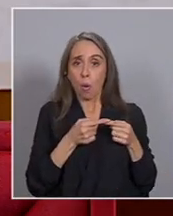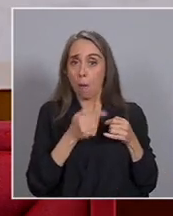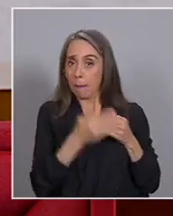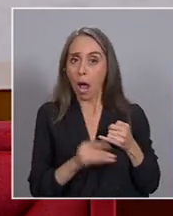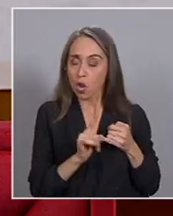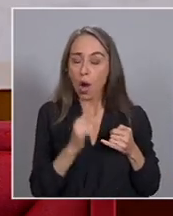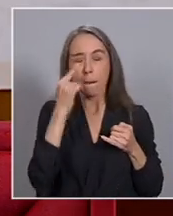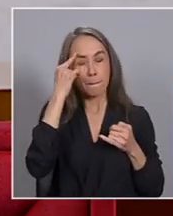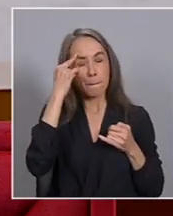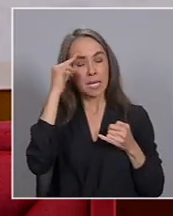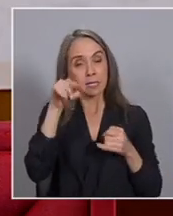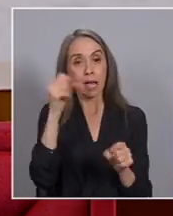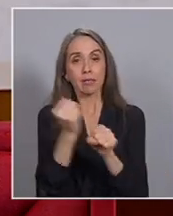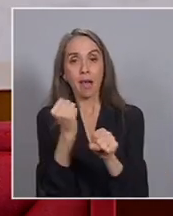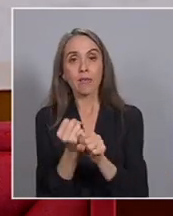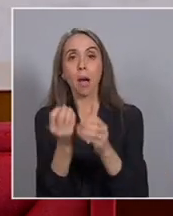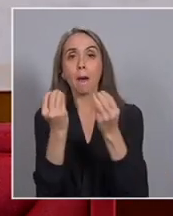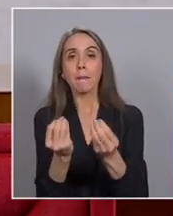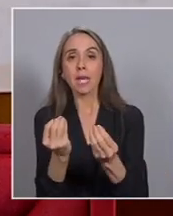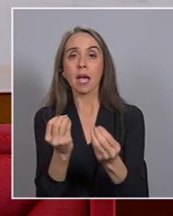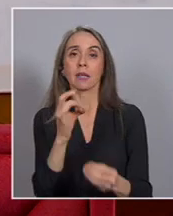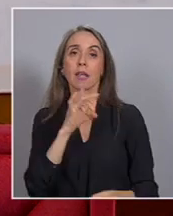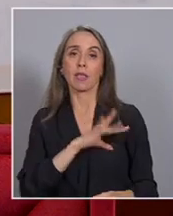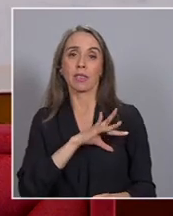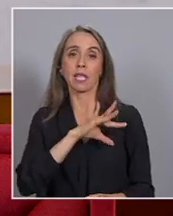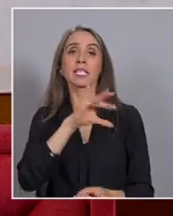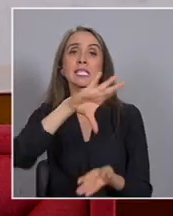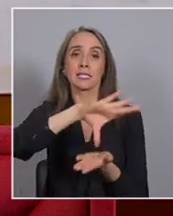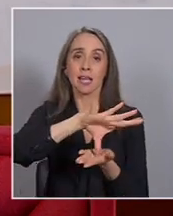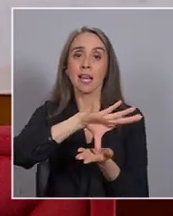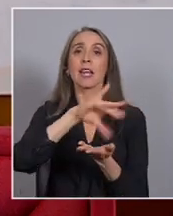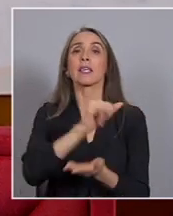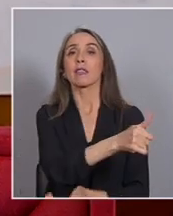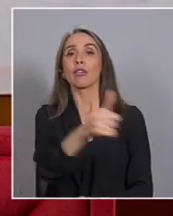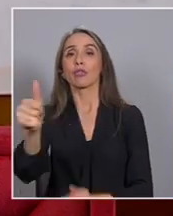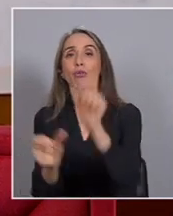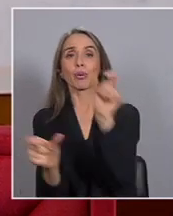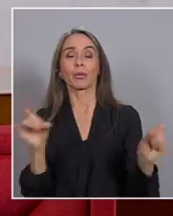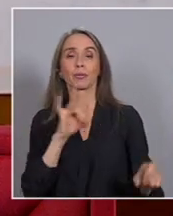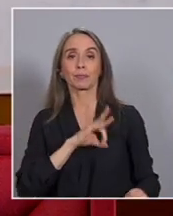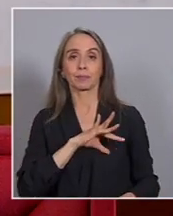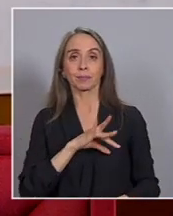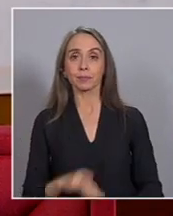y trabajar por el bien de Chile y los chilenos todos.